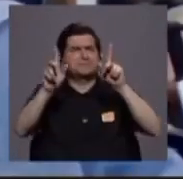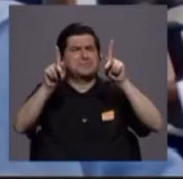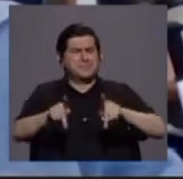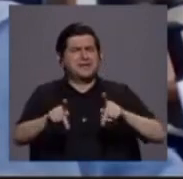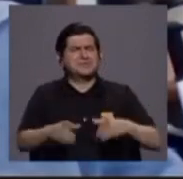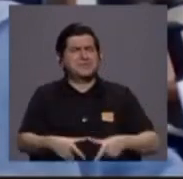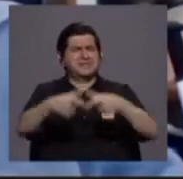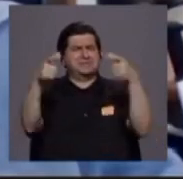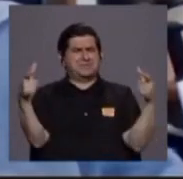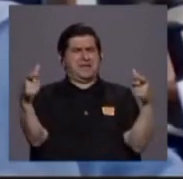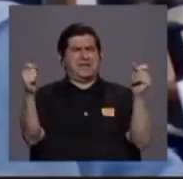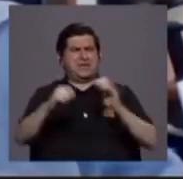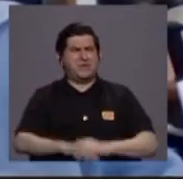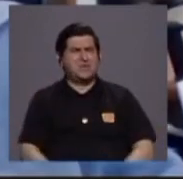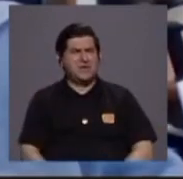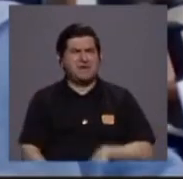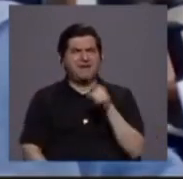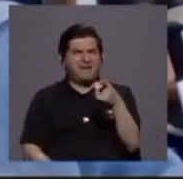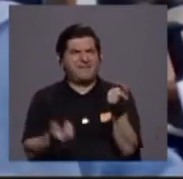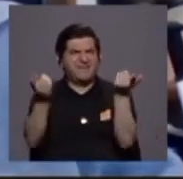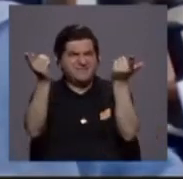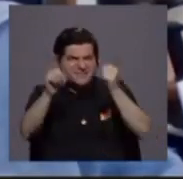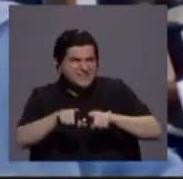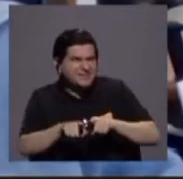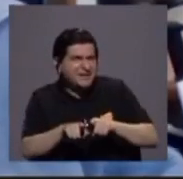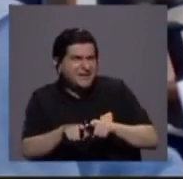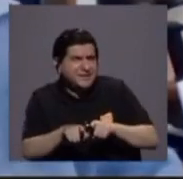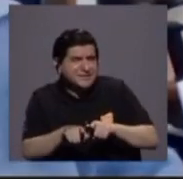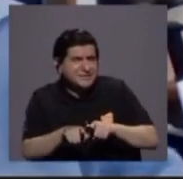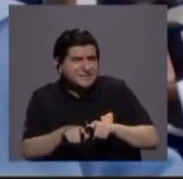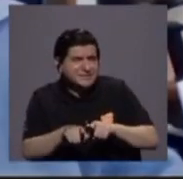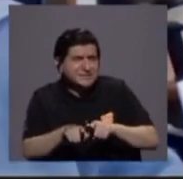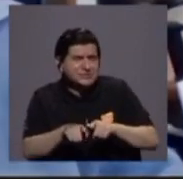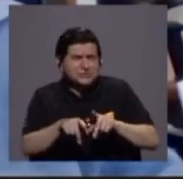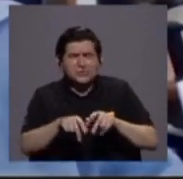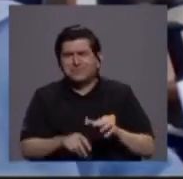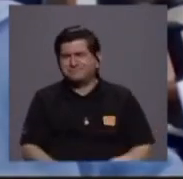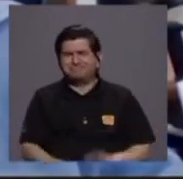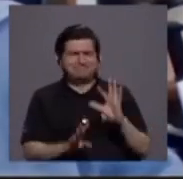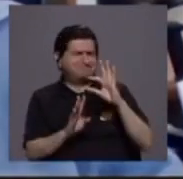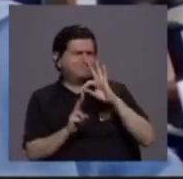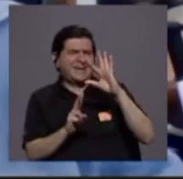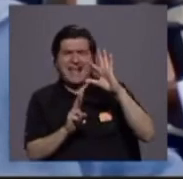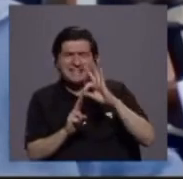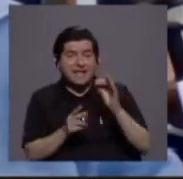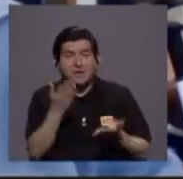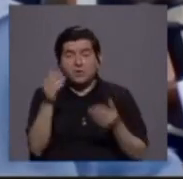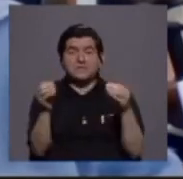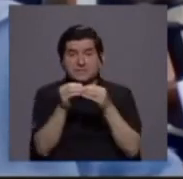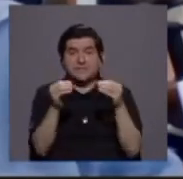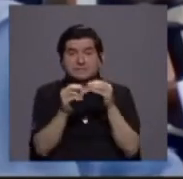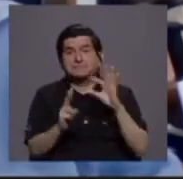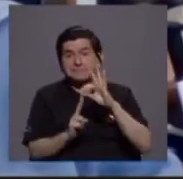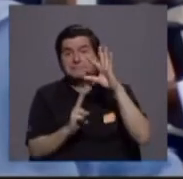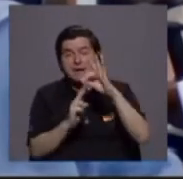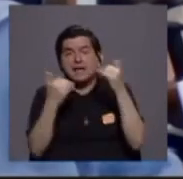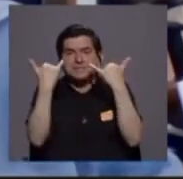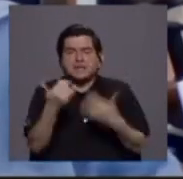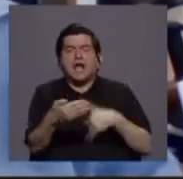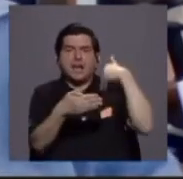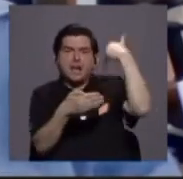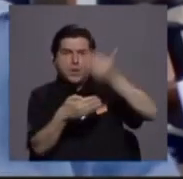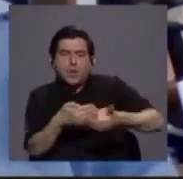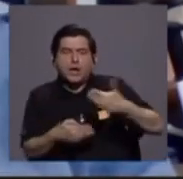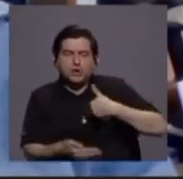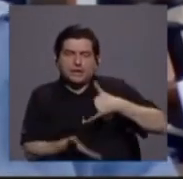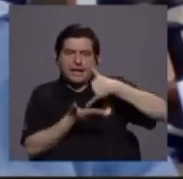gente que son muy alternativos. Quizás se volvieron también más alternativos una vez que